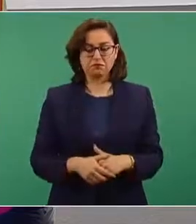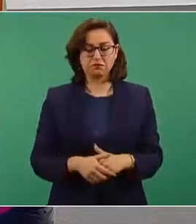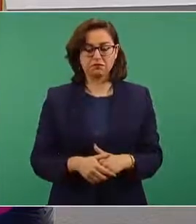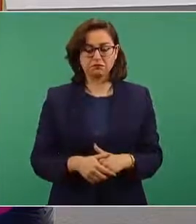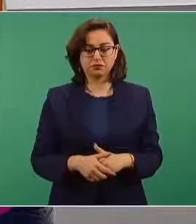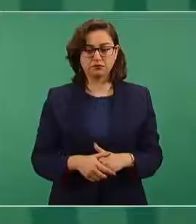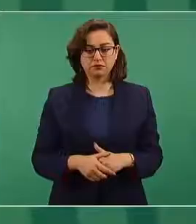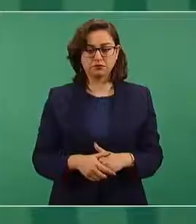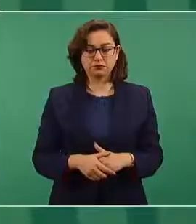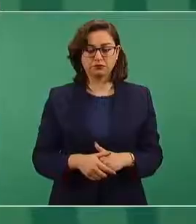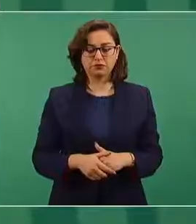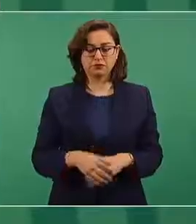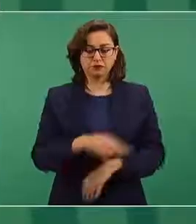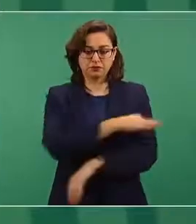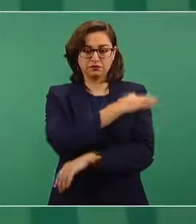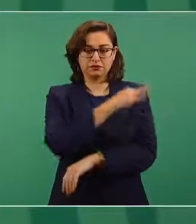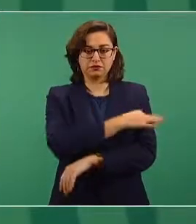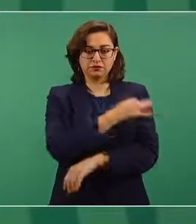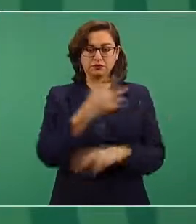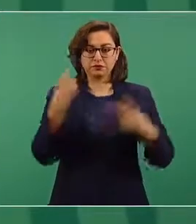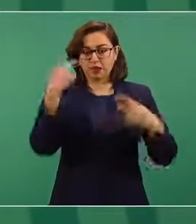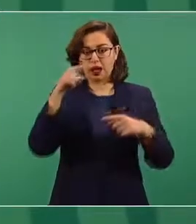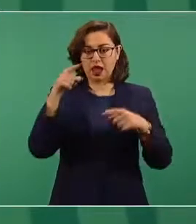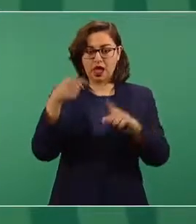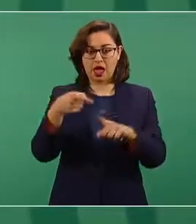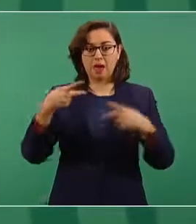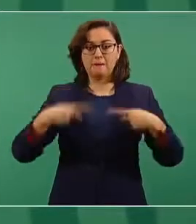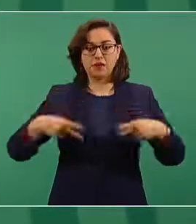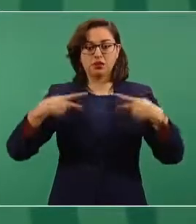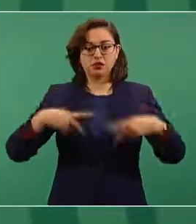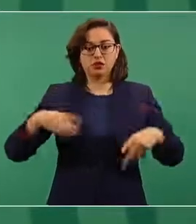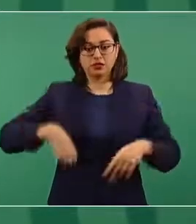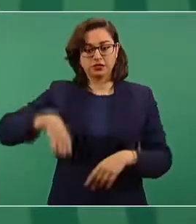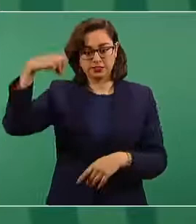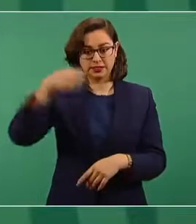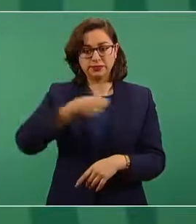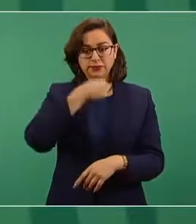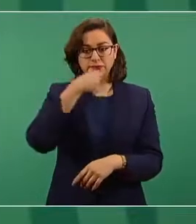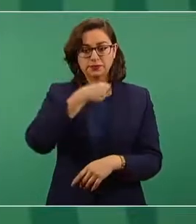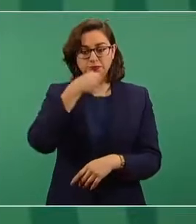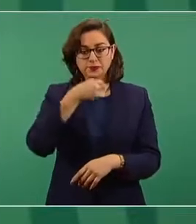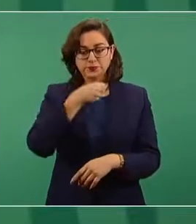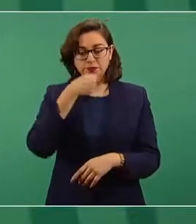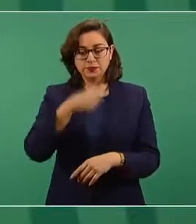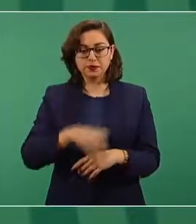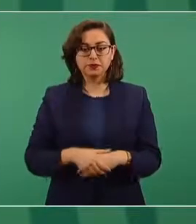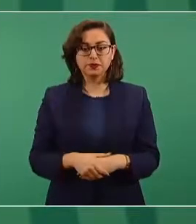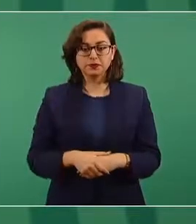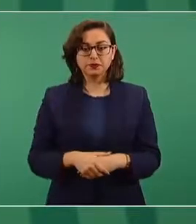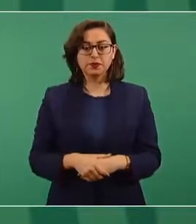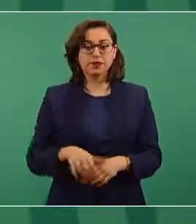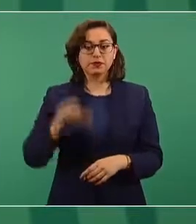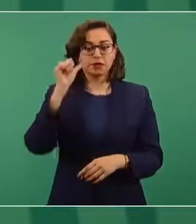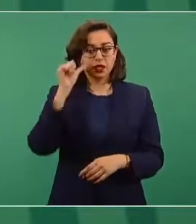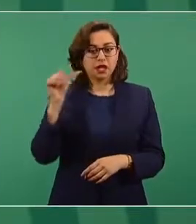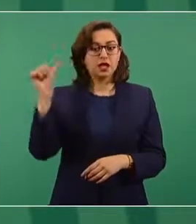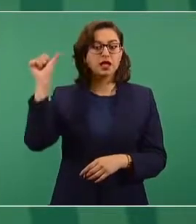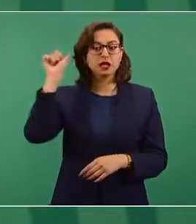con la vacunación de adultos mayores. Ayer se